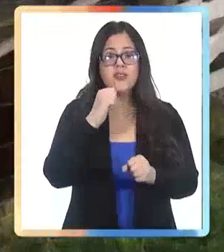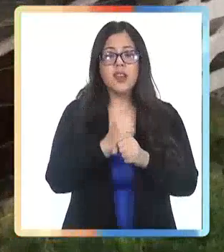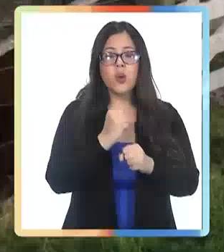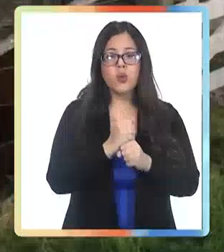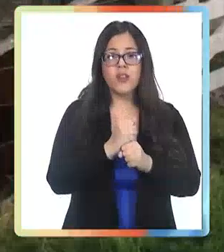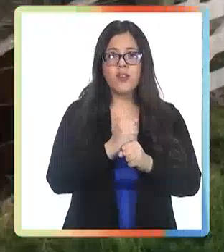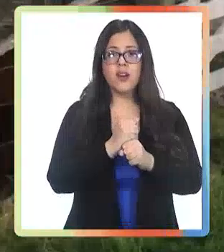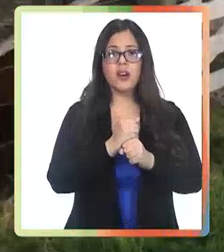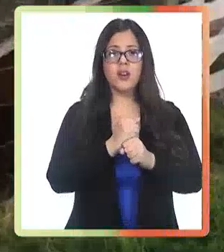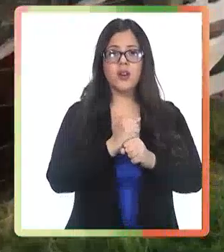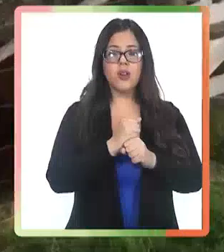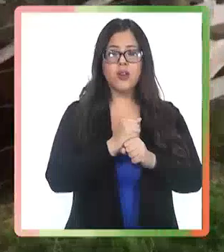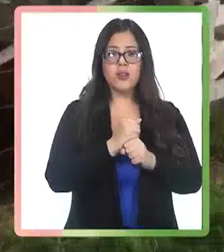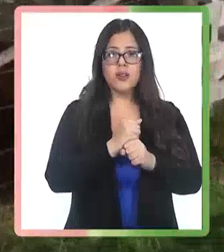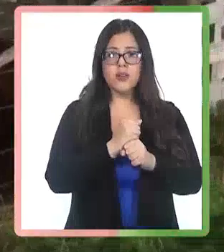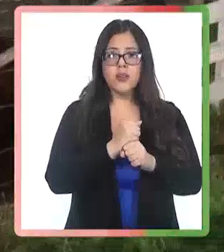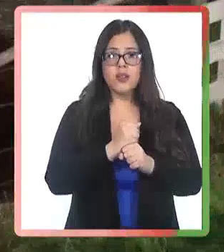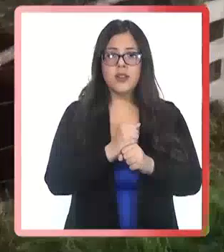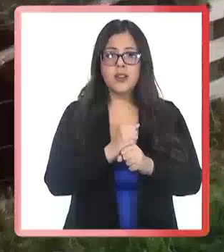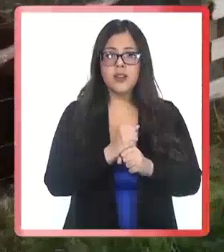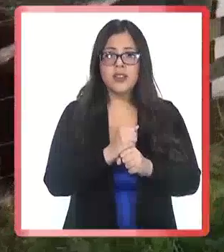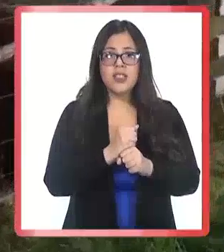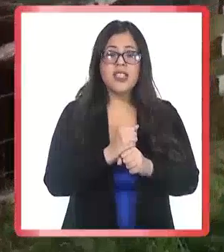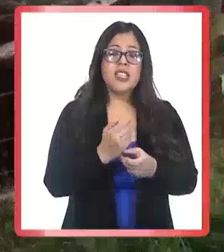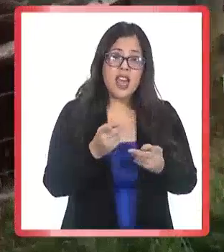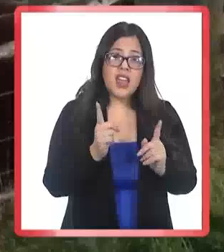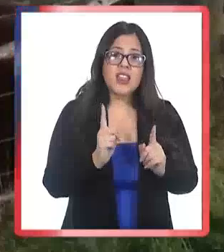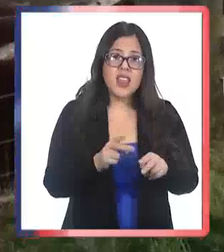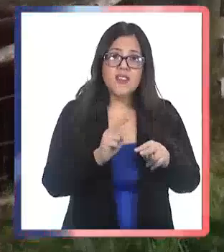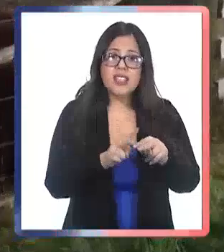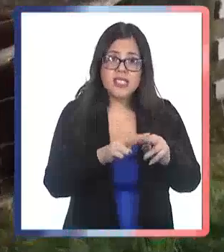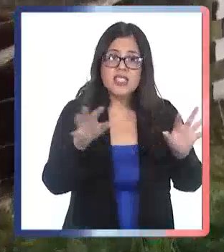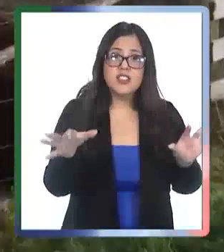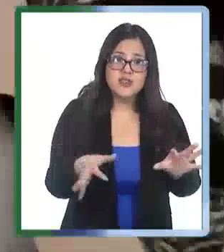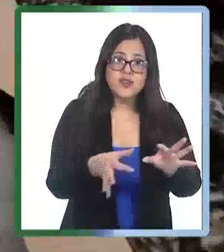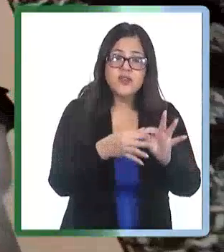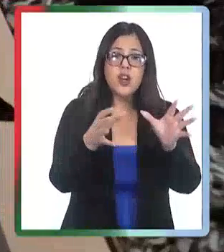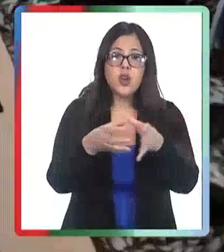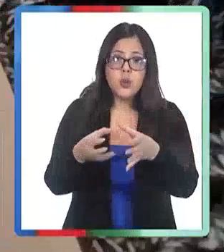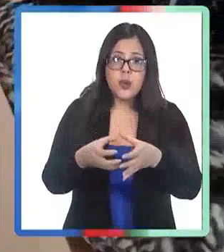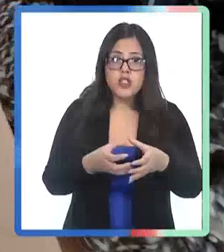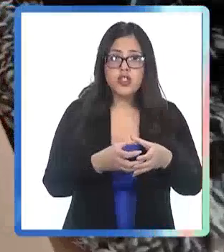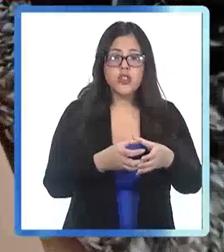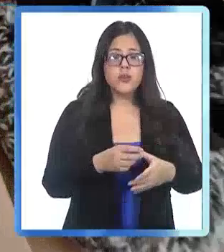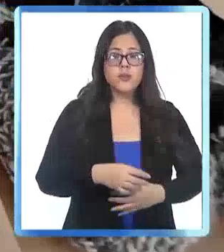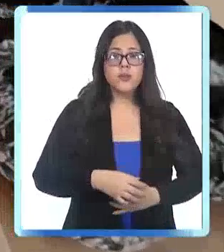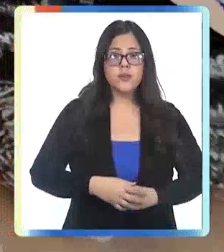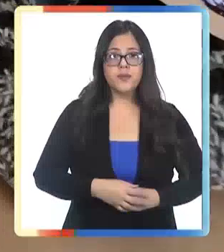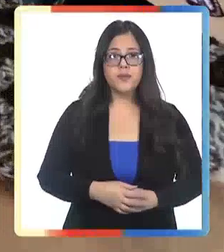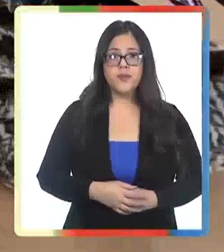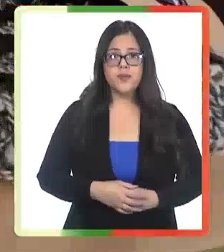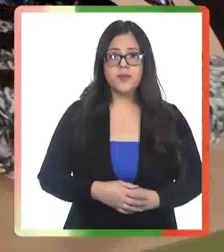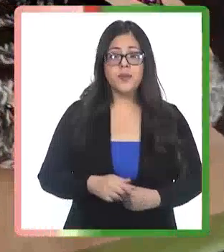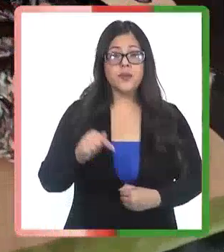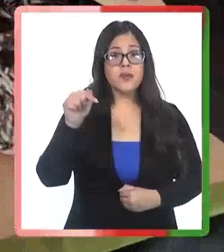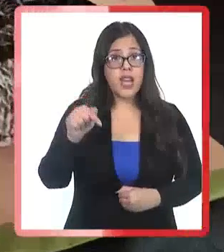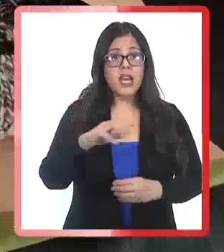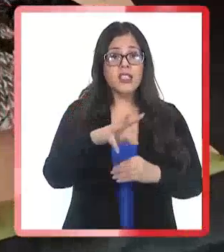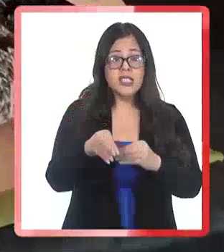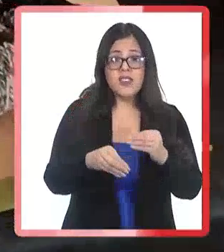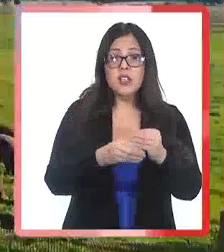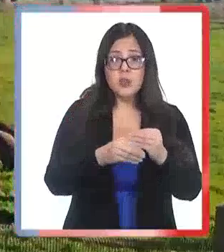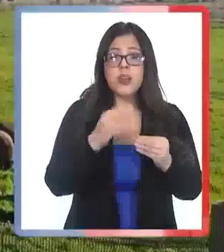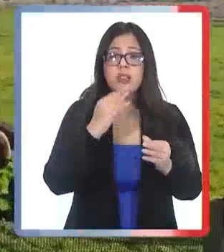un trabajo que no puede ser o no se puede llevar a cabo si no es con las asociaciones, con las cooperativas. Peyu Chilwe